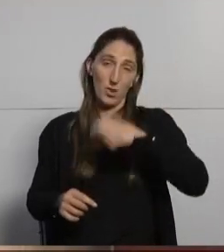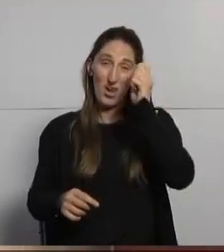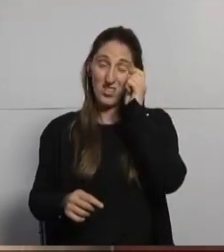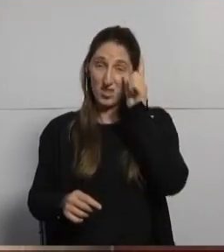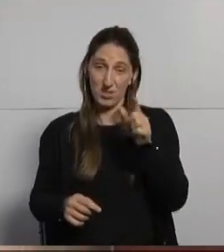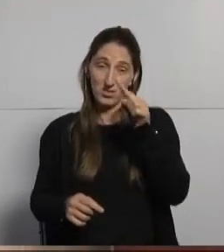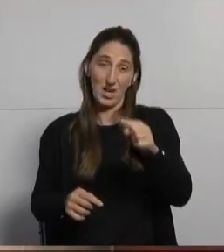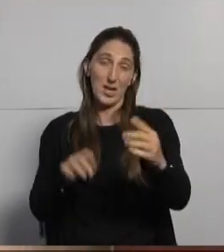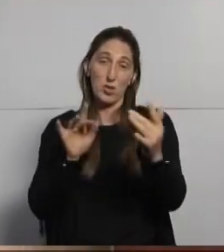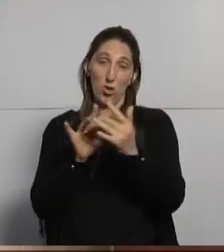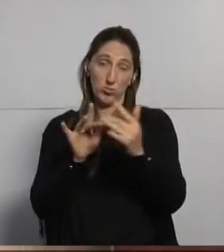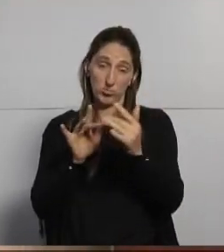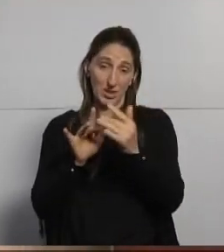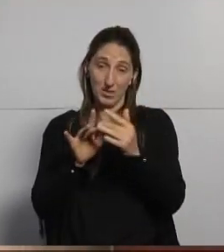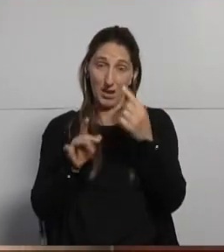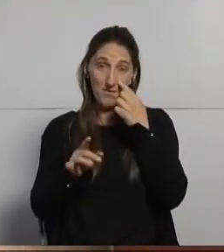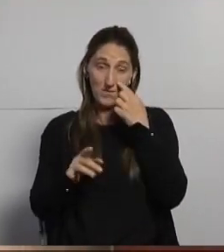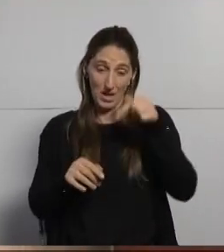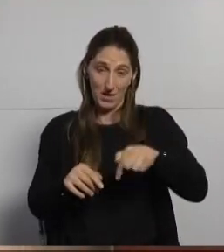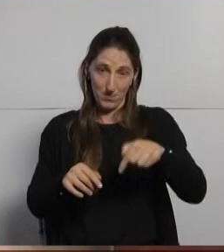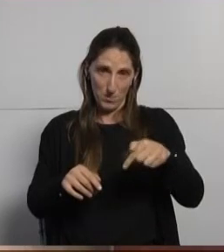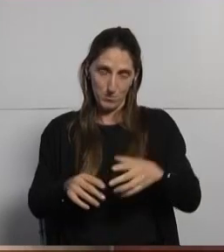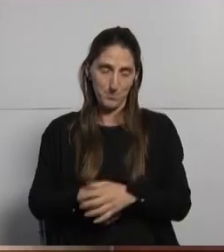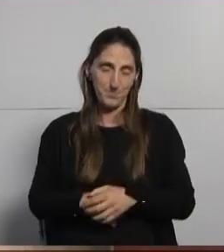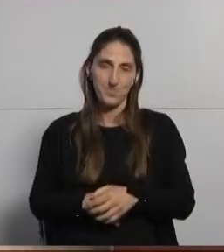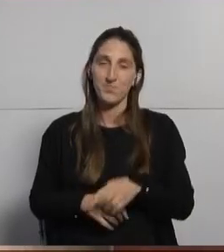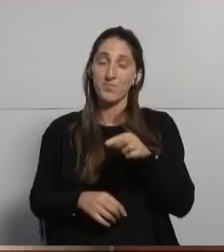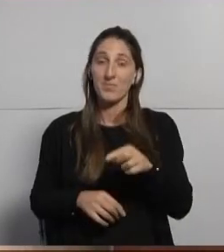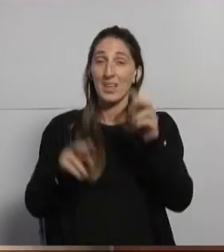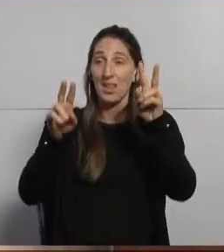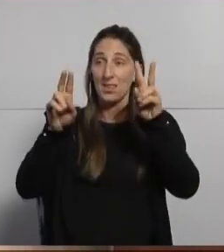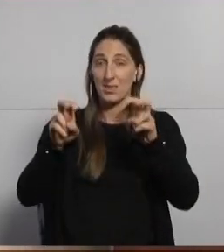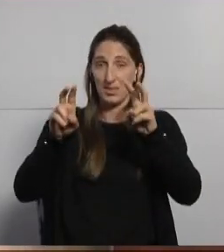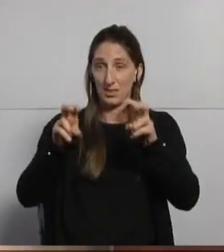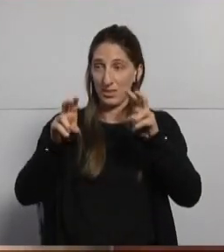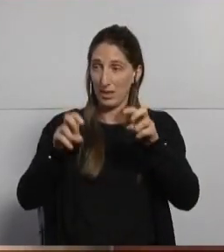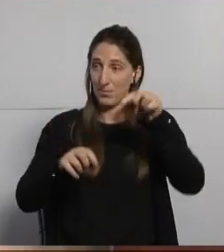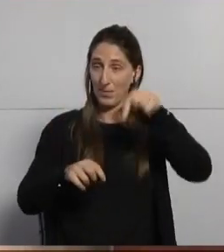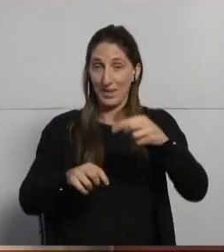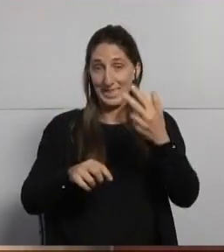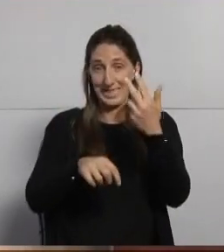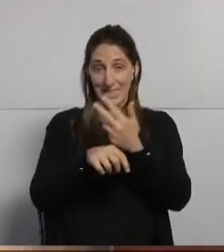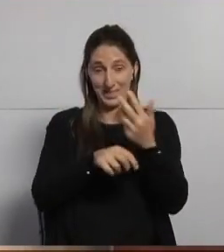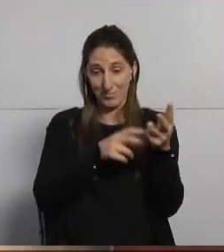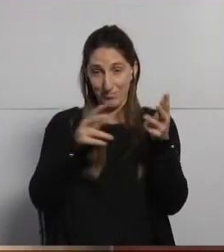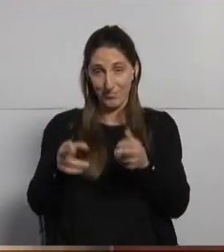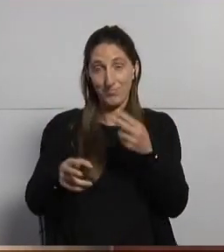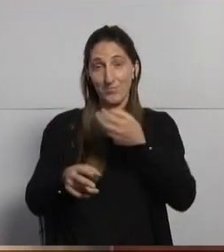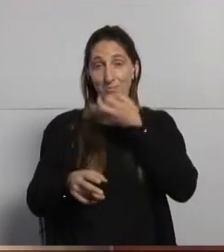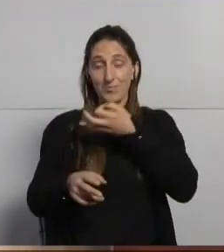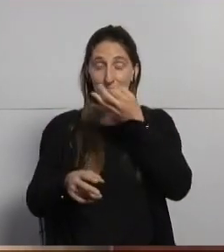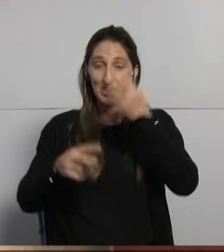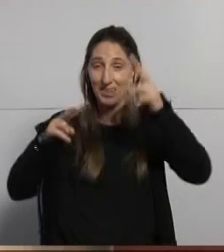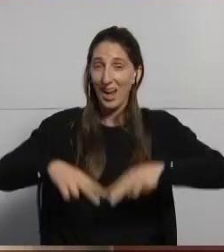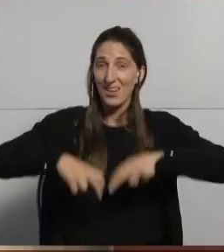contactarse con la transmisión en vivo que por esa vía se desarrolla. El tema correspondiente a este tercer panel es analítica de